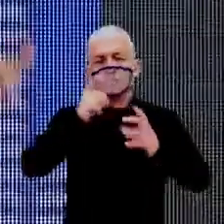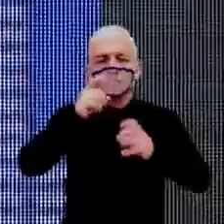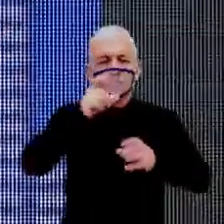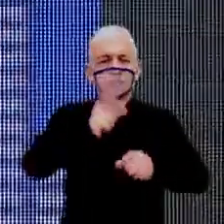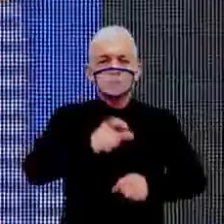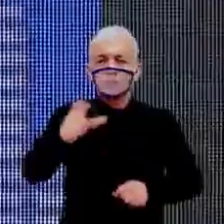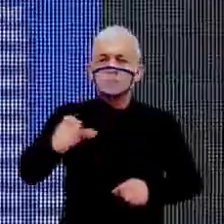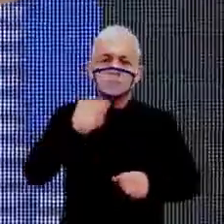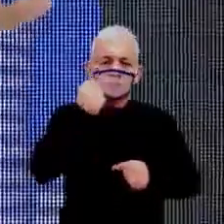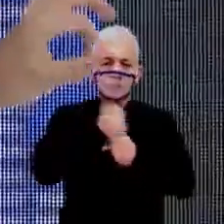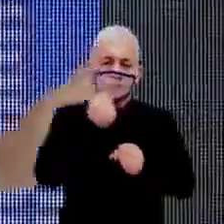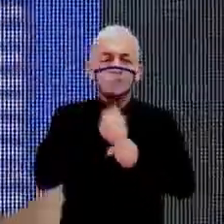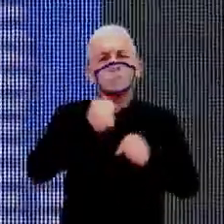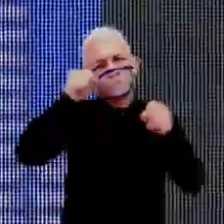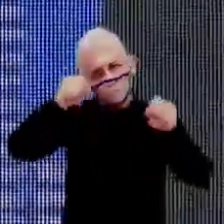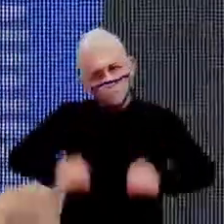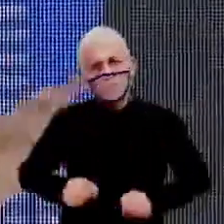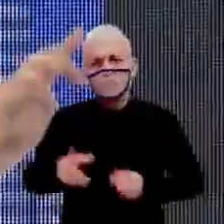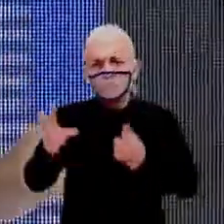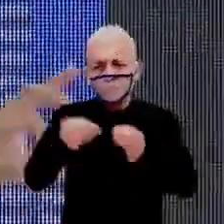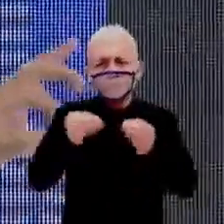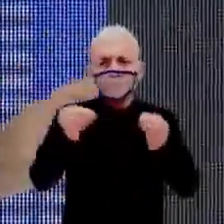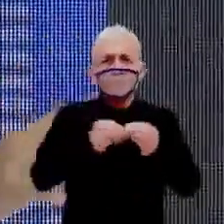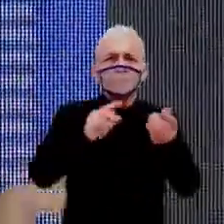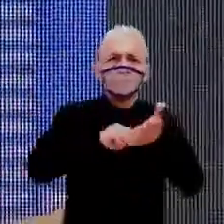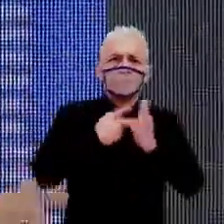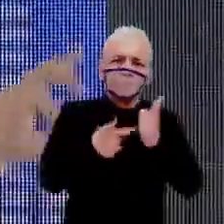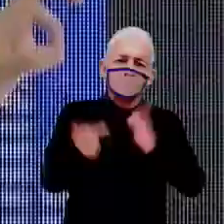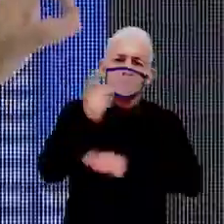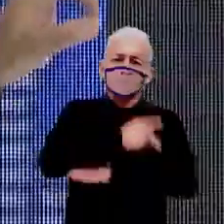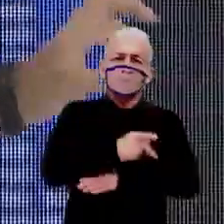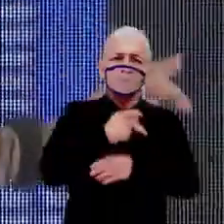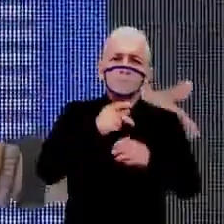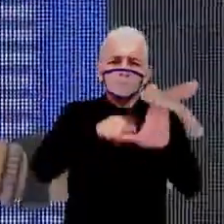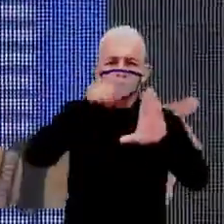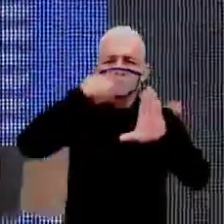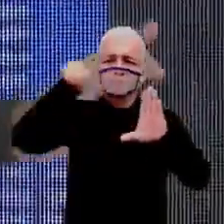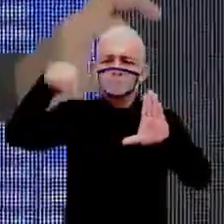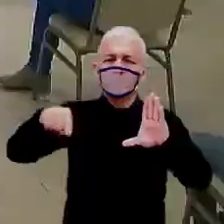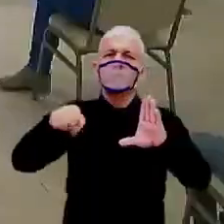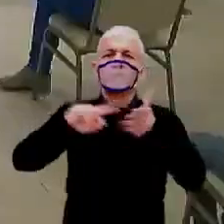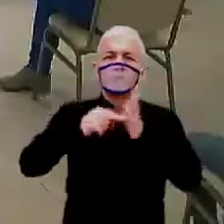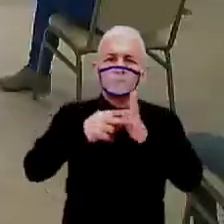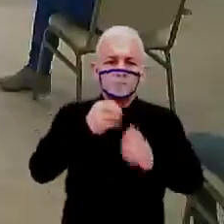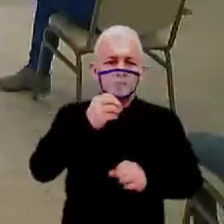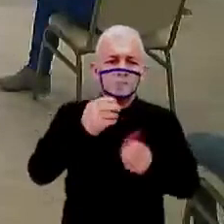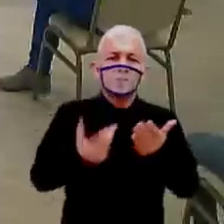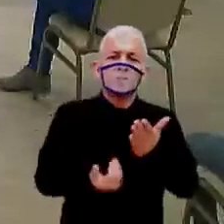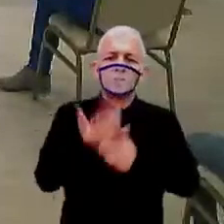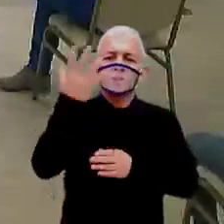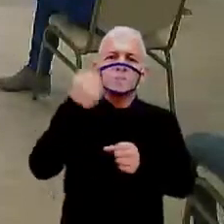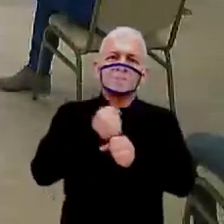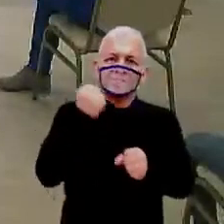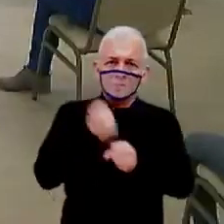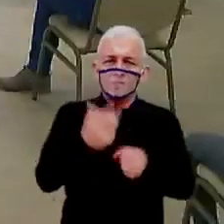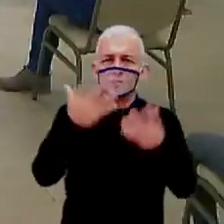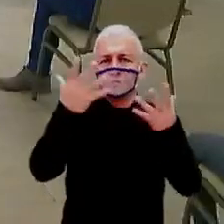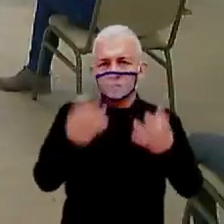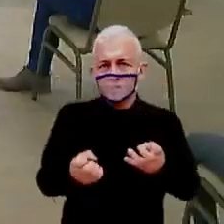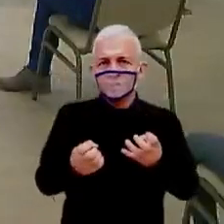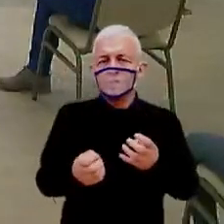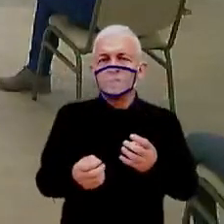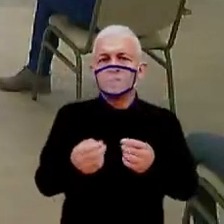empleo. Porque esto hace parte de nuestro gran proyecto de reactivación económica y generación de empleo, porque queremos